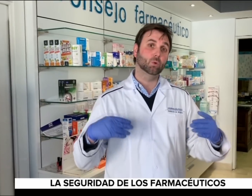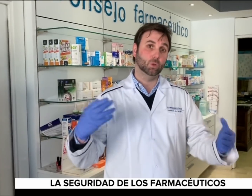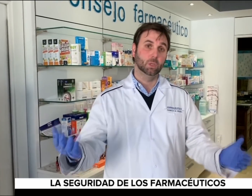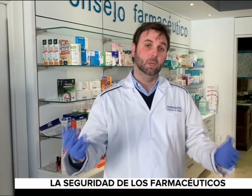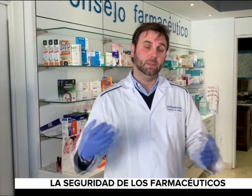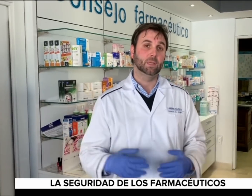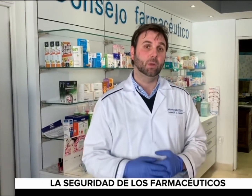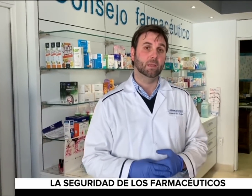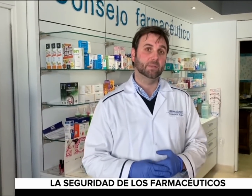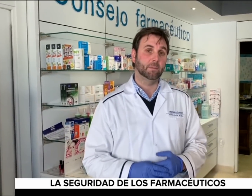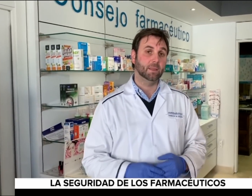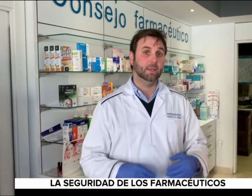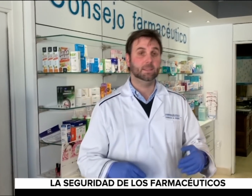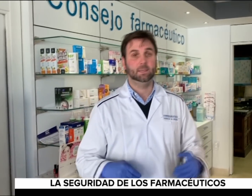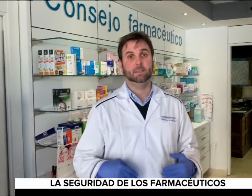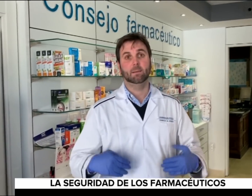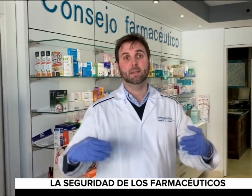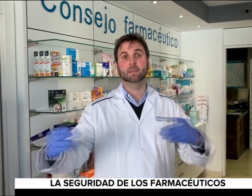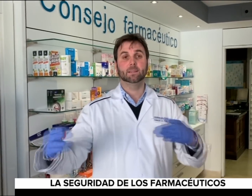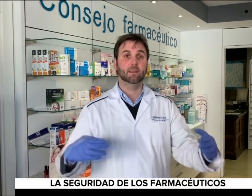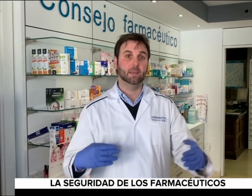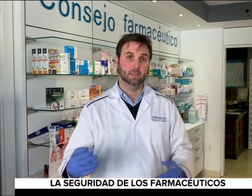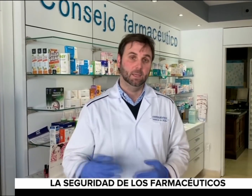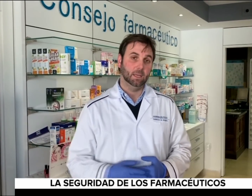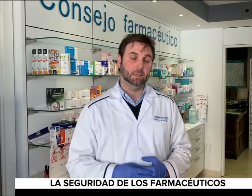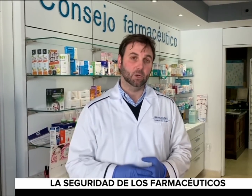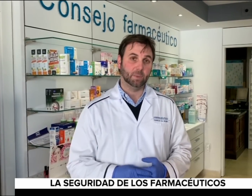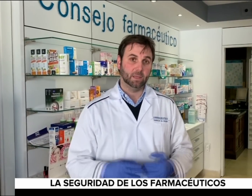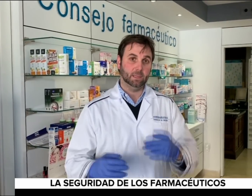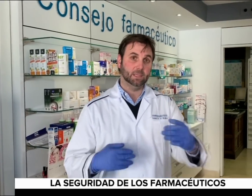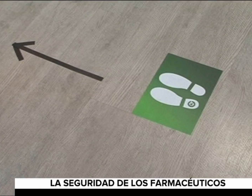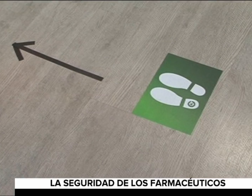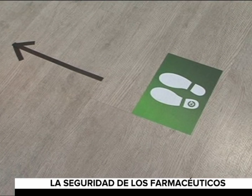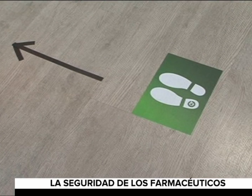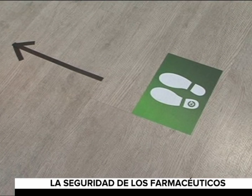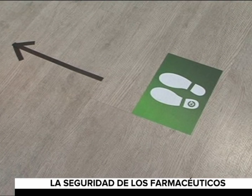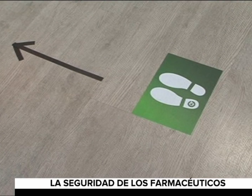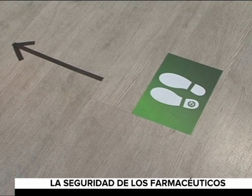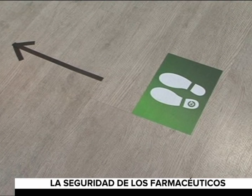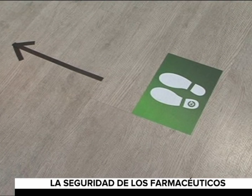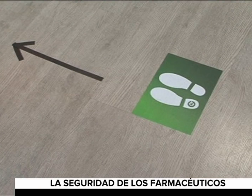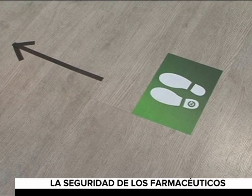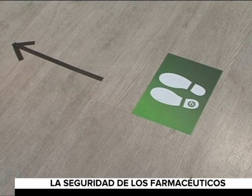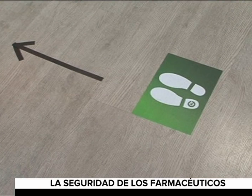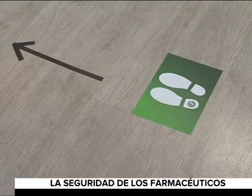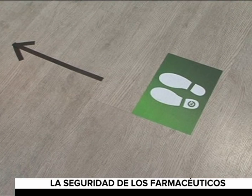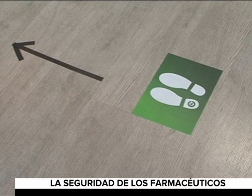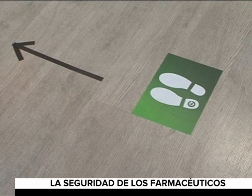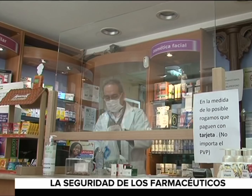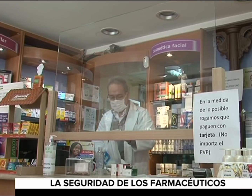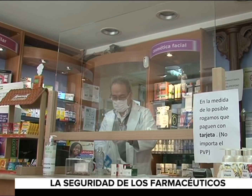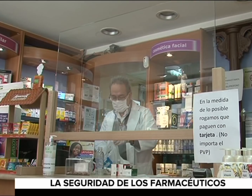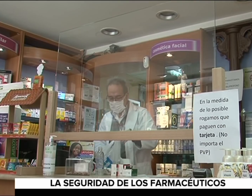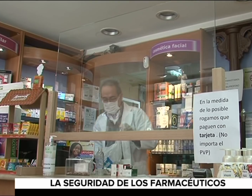establecer turnos de seguridad en las farmacias, establecer las distancias entre los pacientes y con los pacientes para evitar los